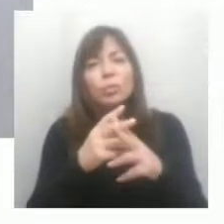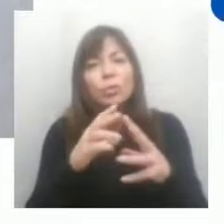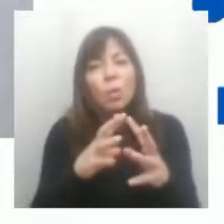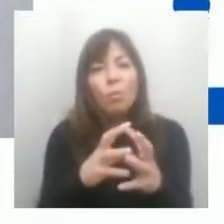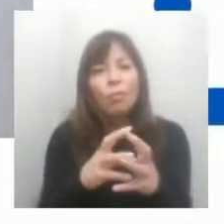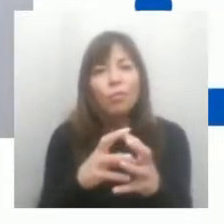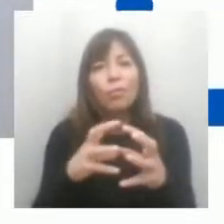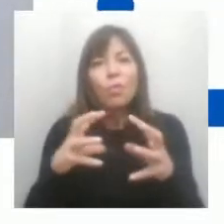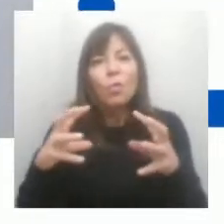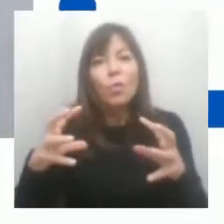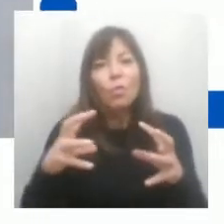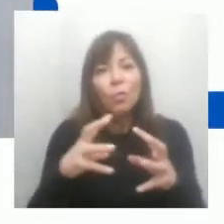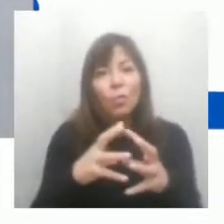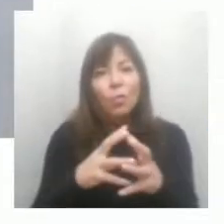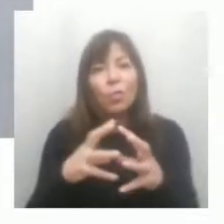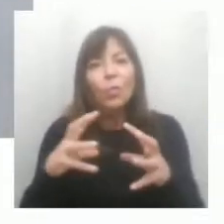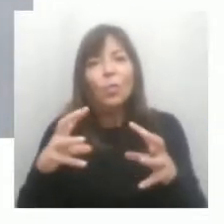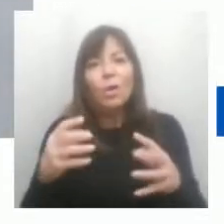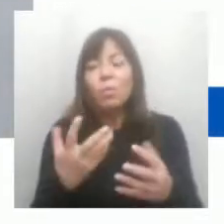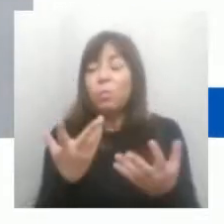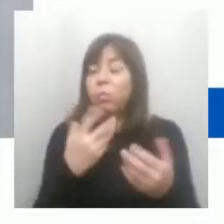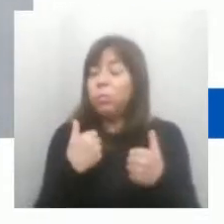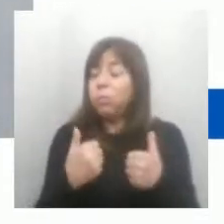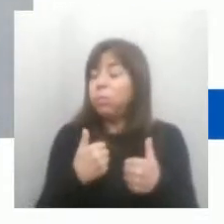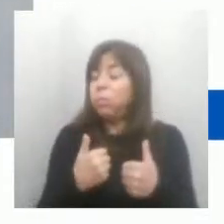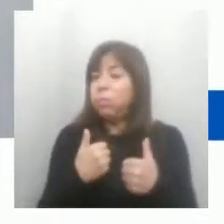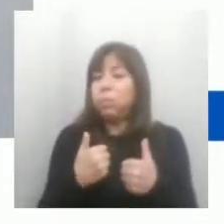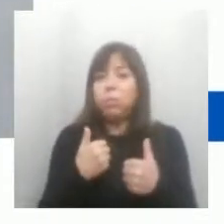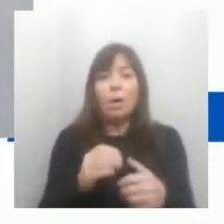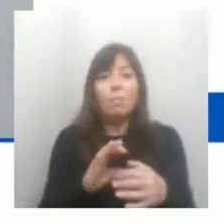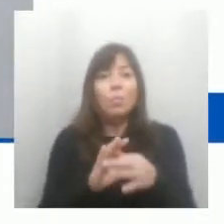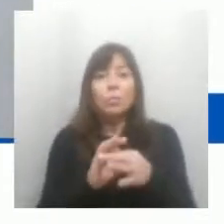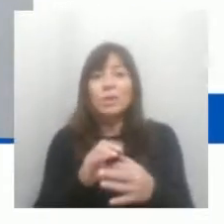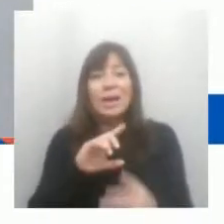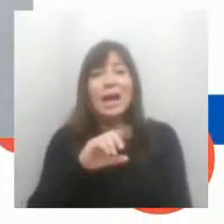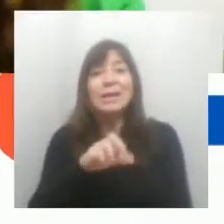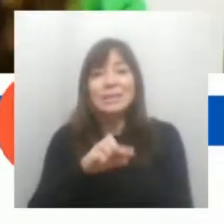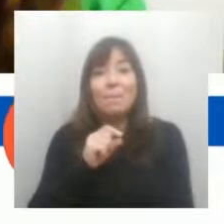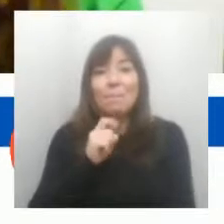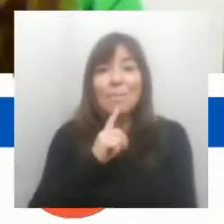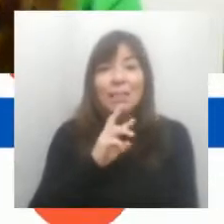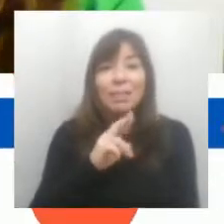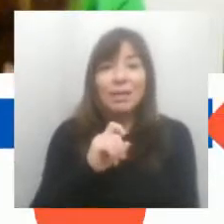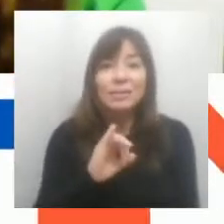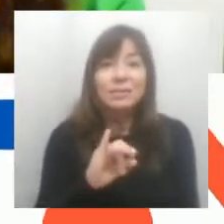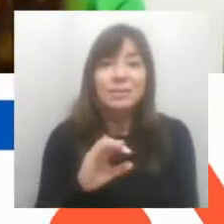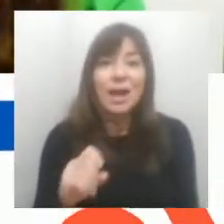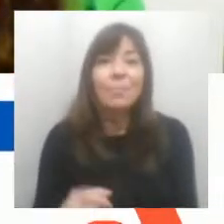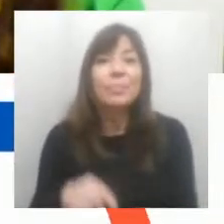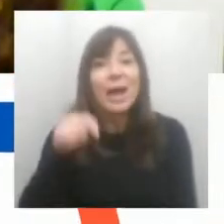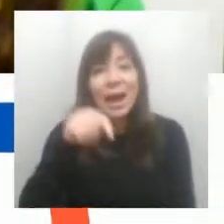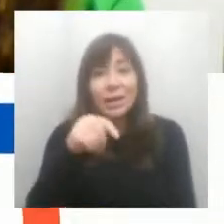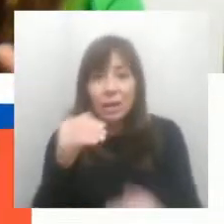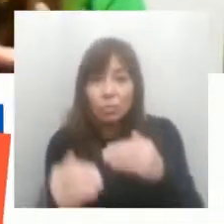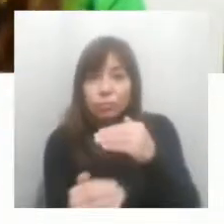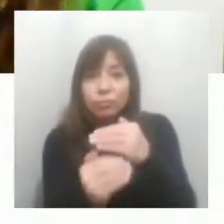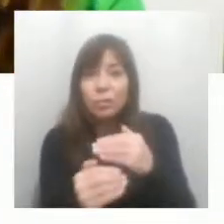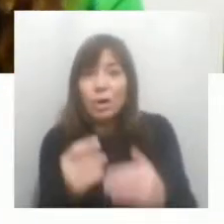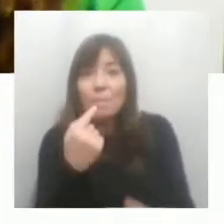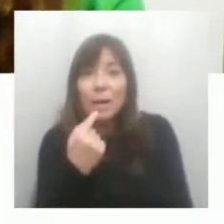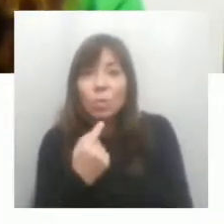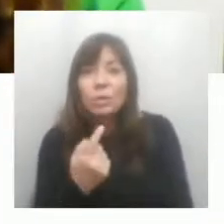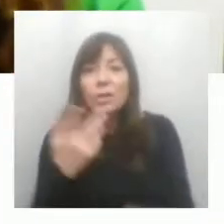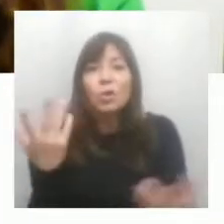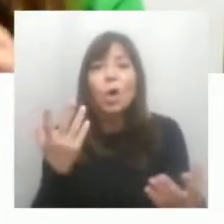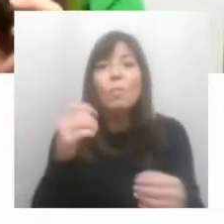instalarla. ¿Qué te pareció, Pame? Sí, muchas gracias Patricia por compartir tu experiencia. Aquí nos están preguntando es que cómo funcionan